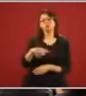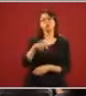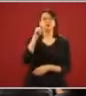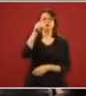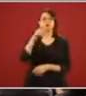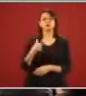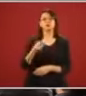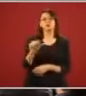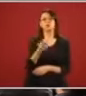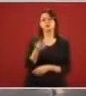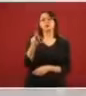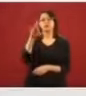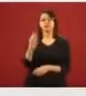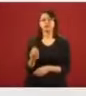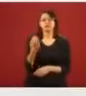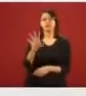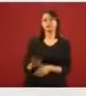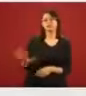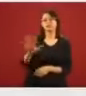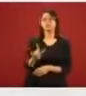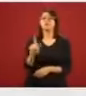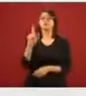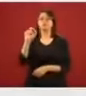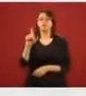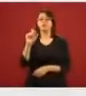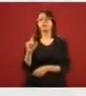Quintana Roo, en la parte continental, a